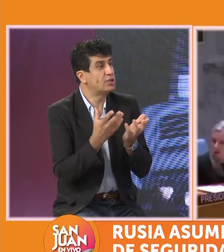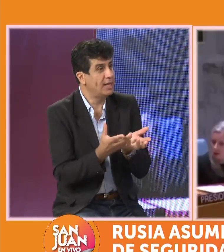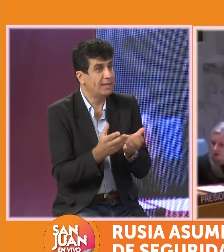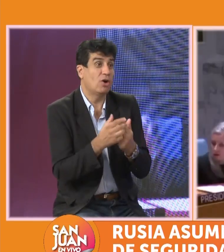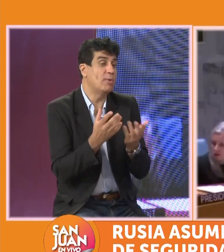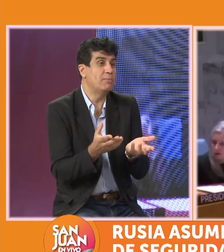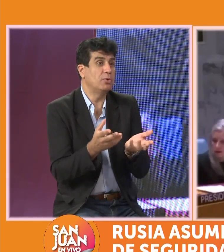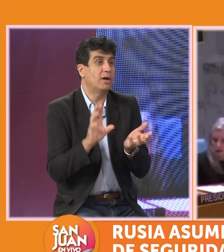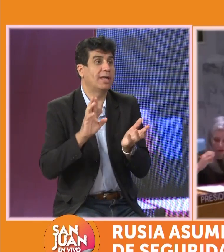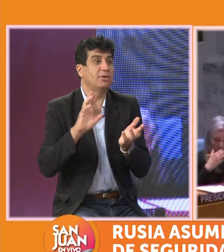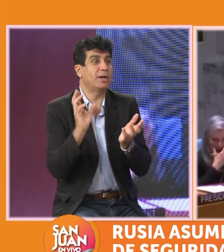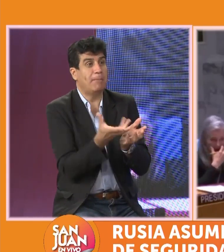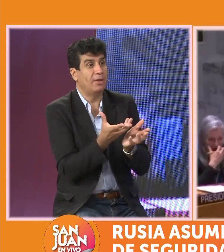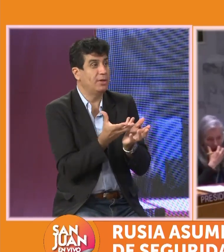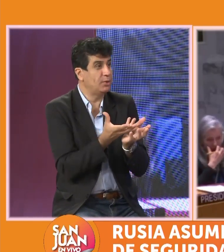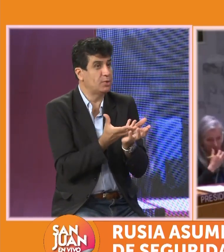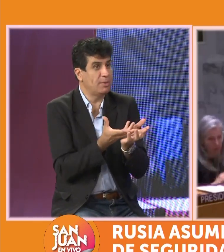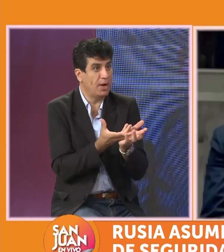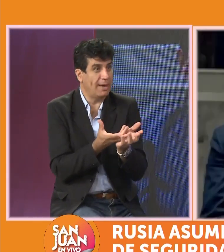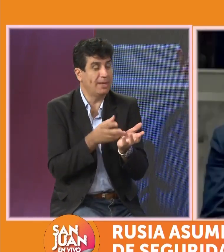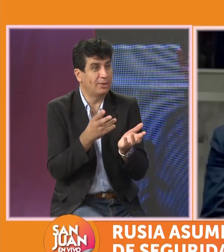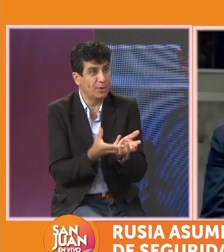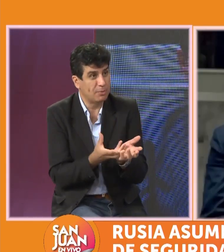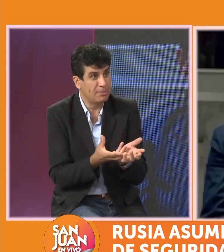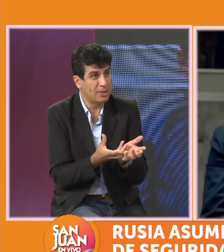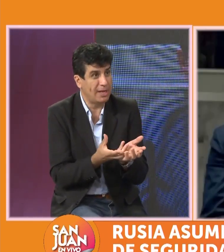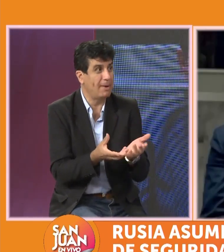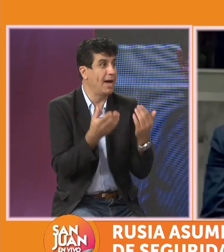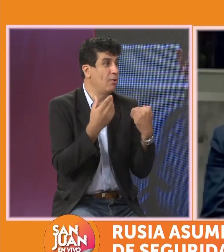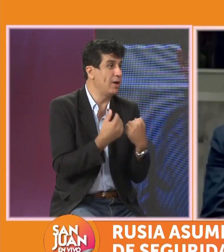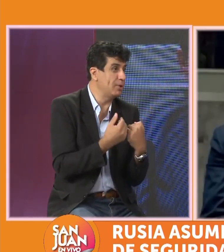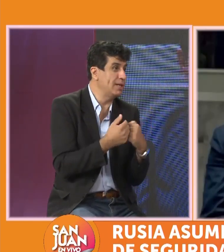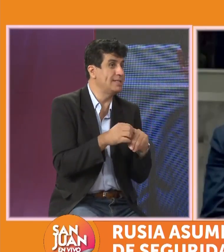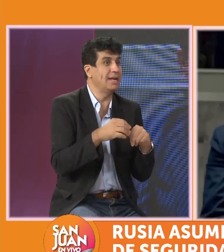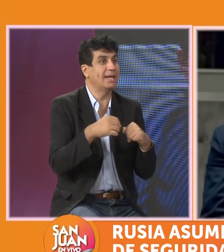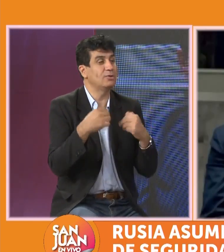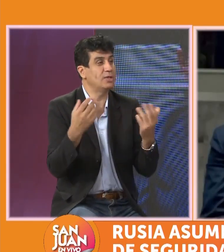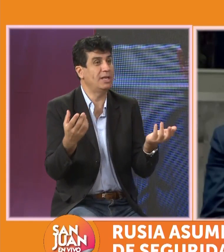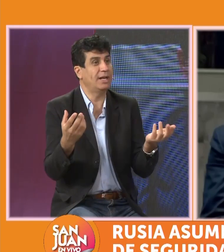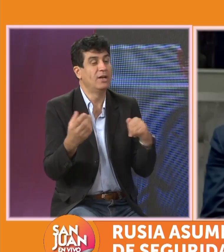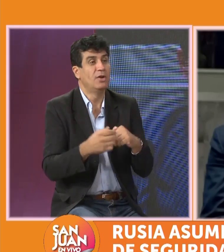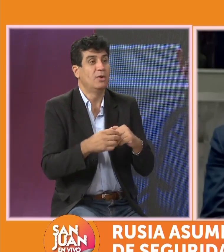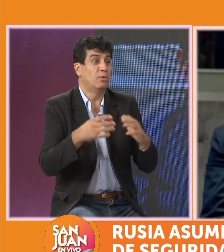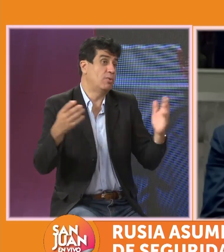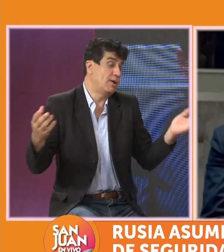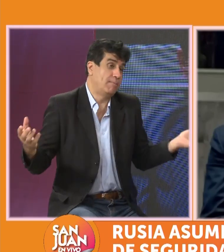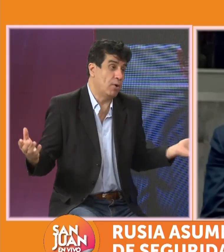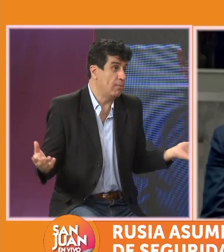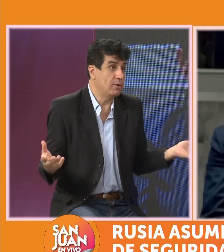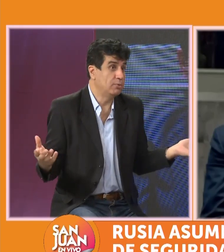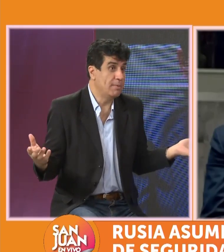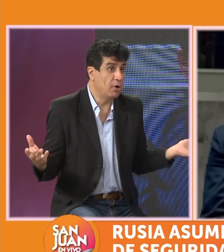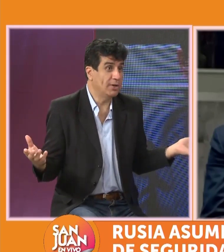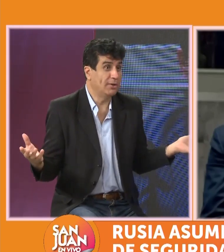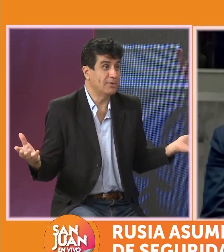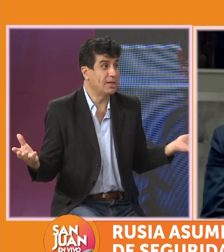cómo Occidente y cómo el mundo ha quedado entrampado dentro de su mismo esquema y dentro de su mismo sistema. Una potencia en la que consideran por lo